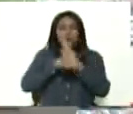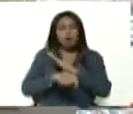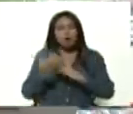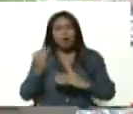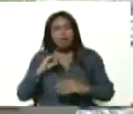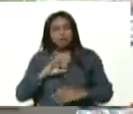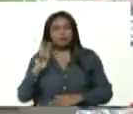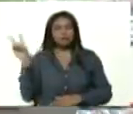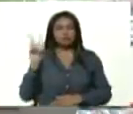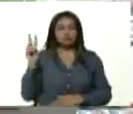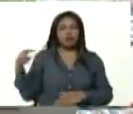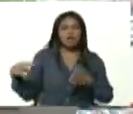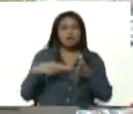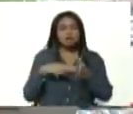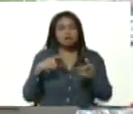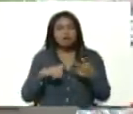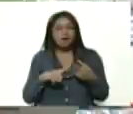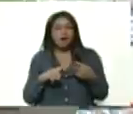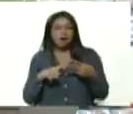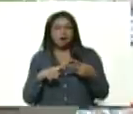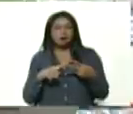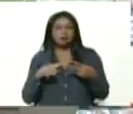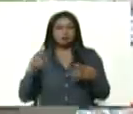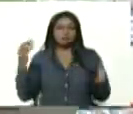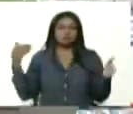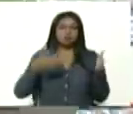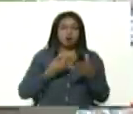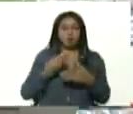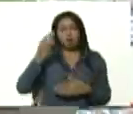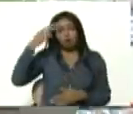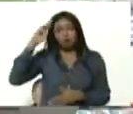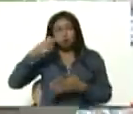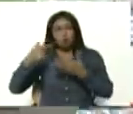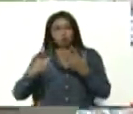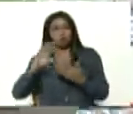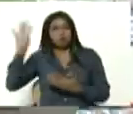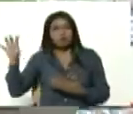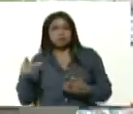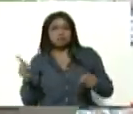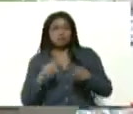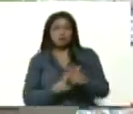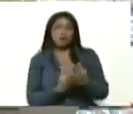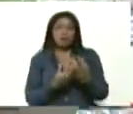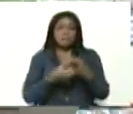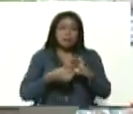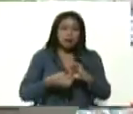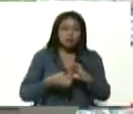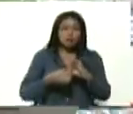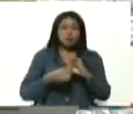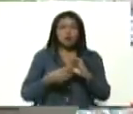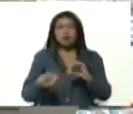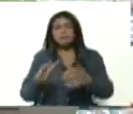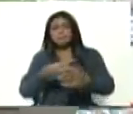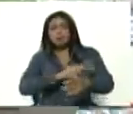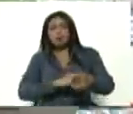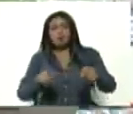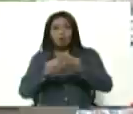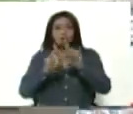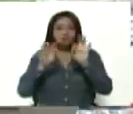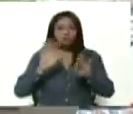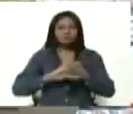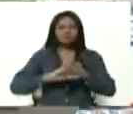Venezuela, contra Irán, contra Cuba y otros países, hermanos, es aún más criminal